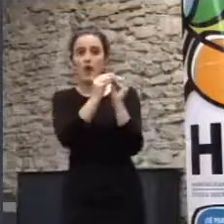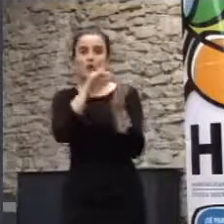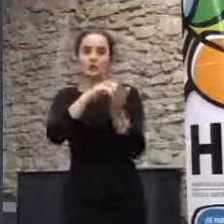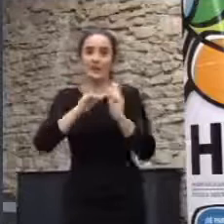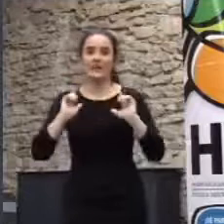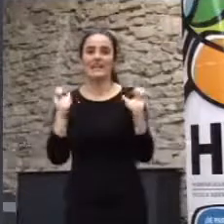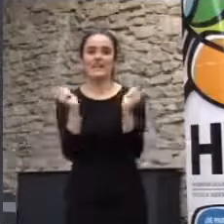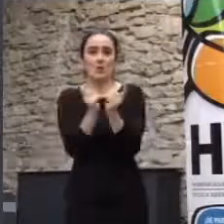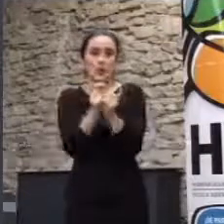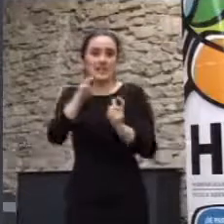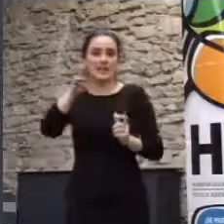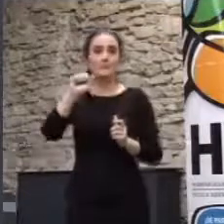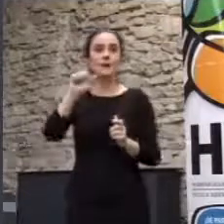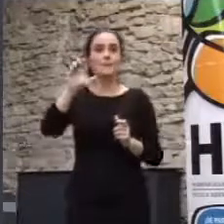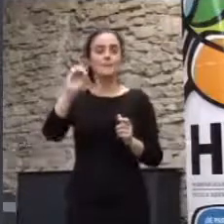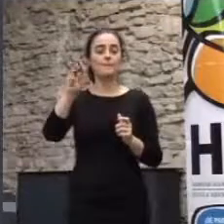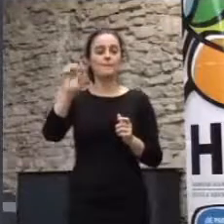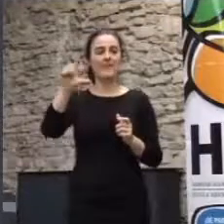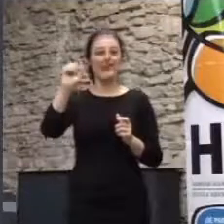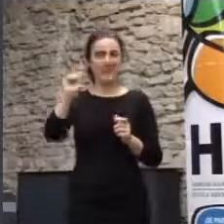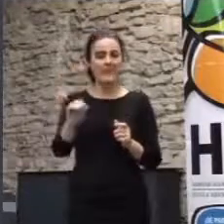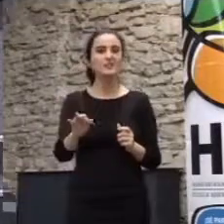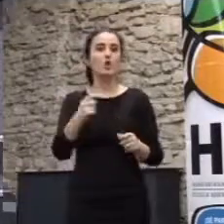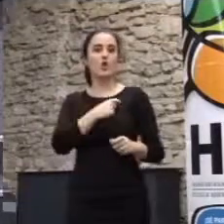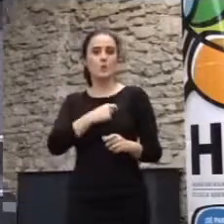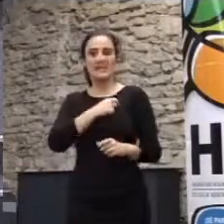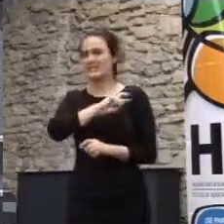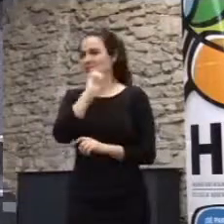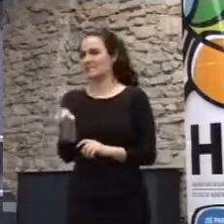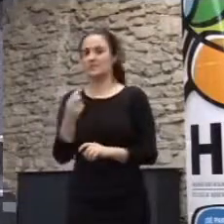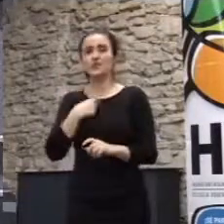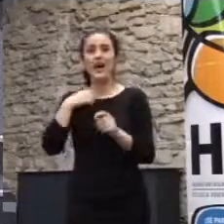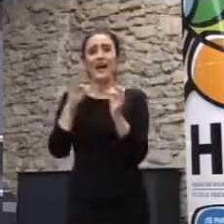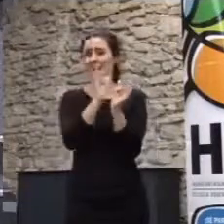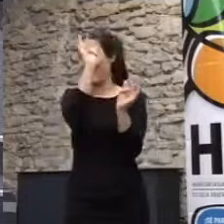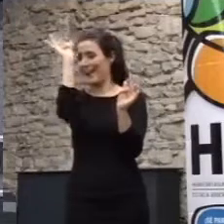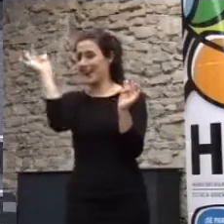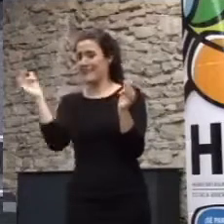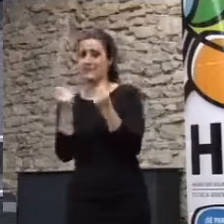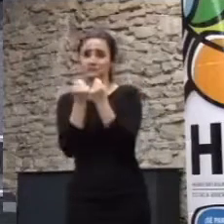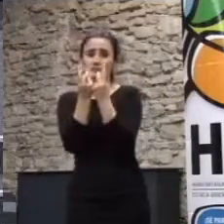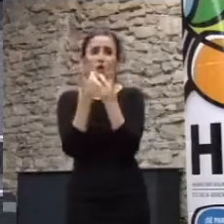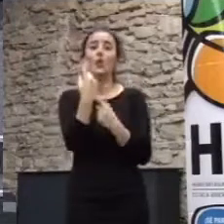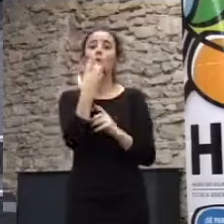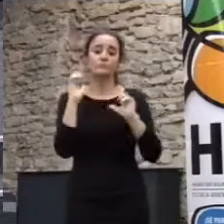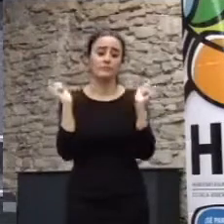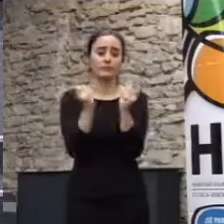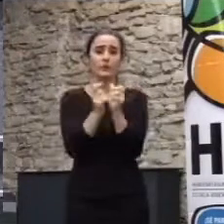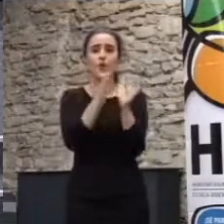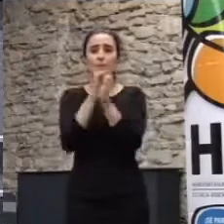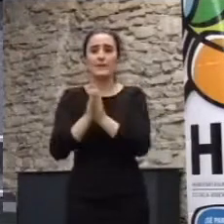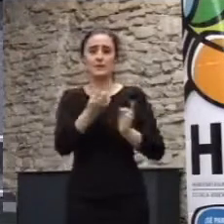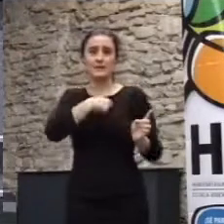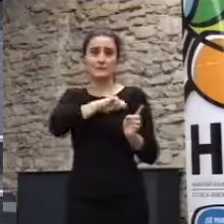de papelas, los comités. Yo tengo no sé cuántas al día. Tengo una con mis compañeros de toda